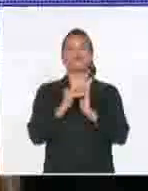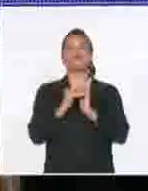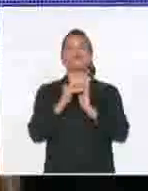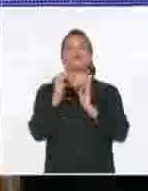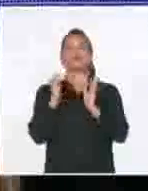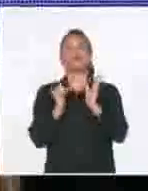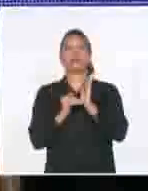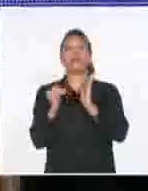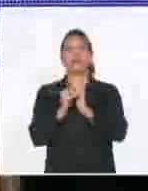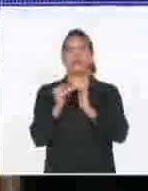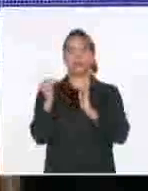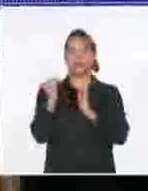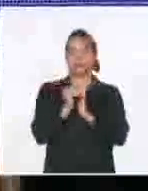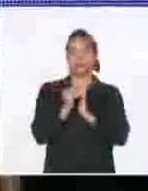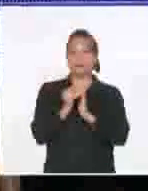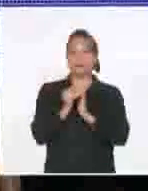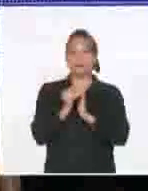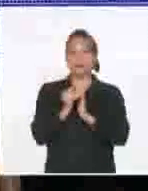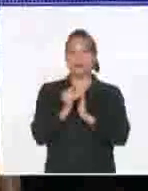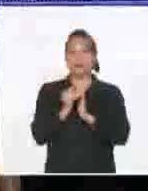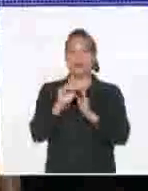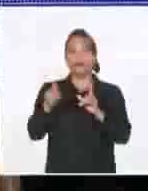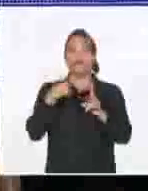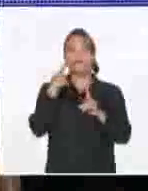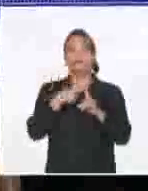billón más